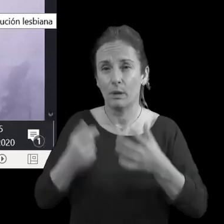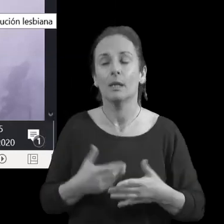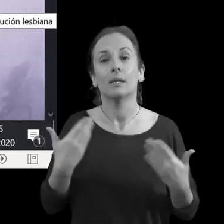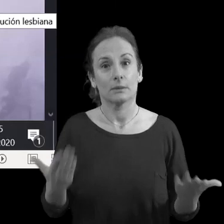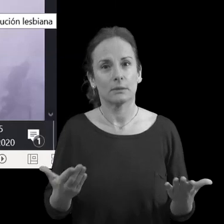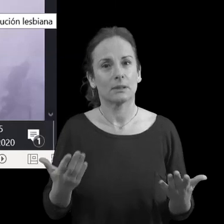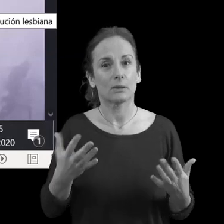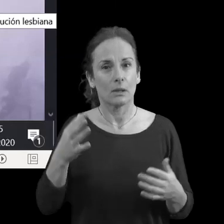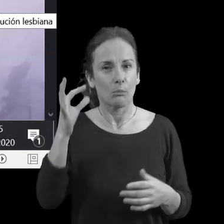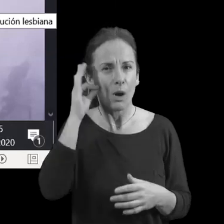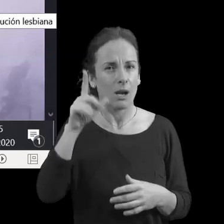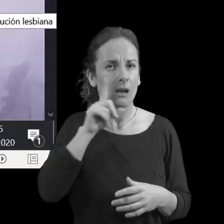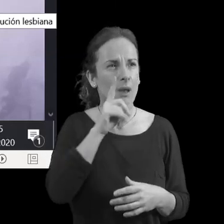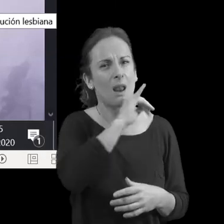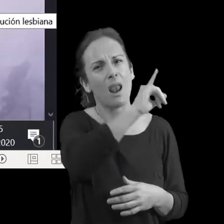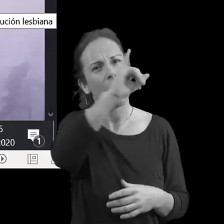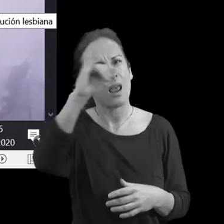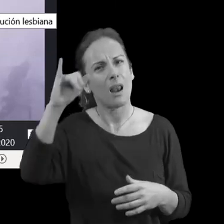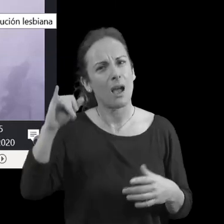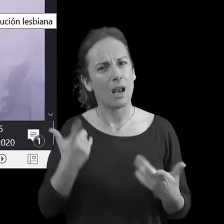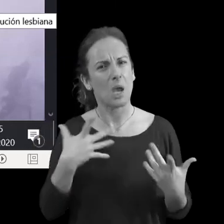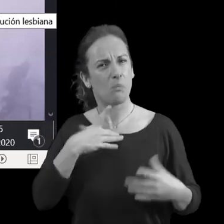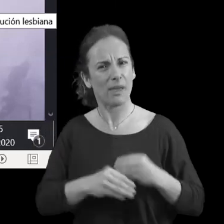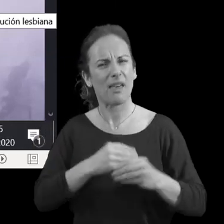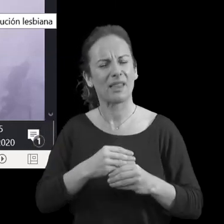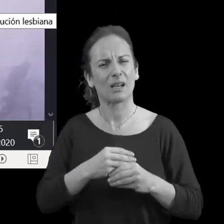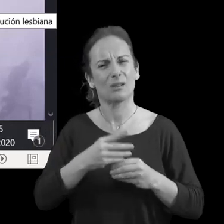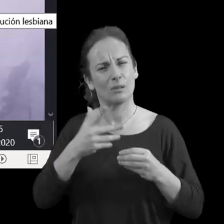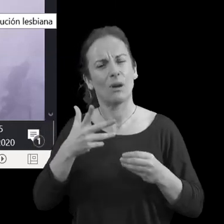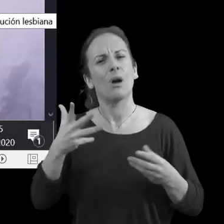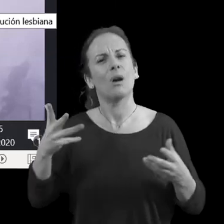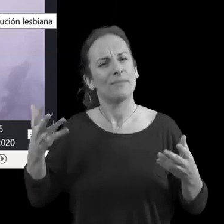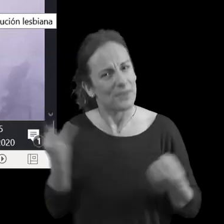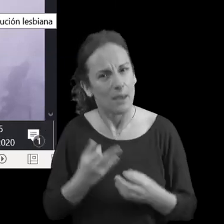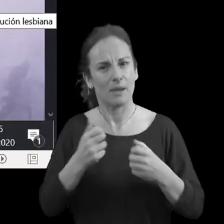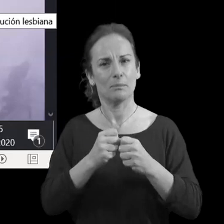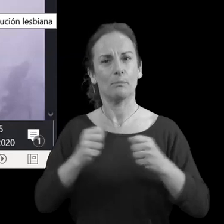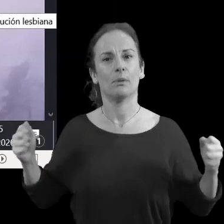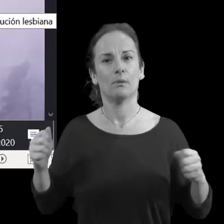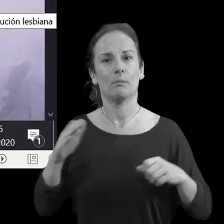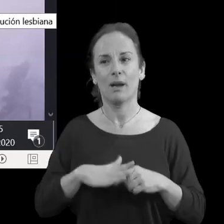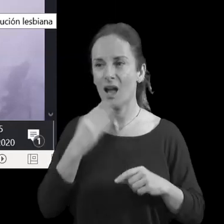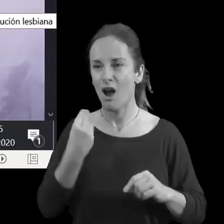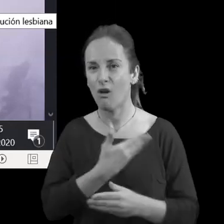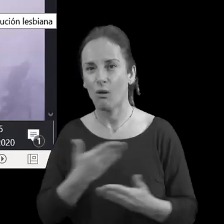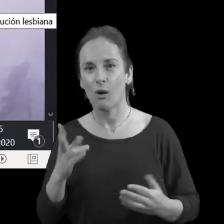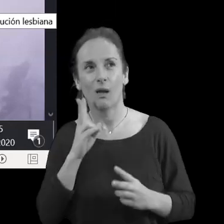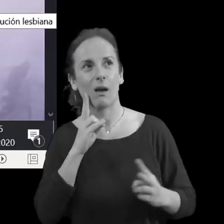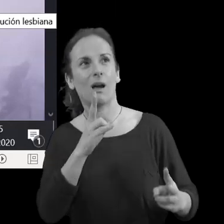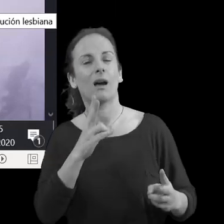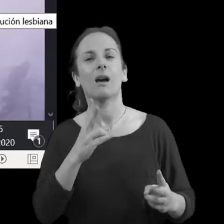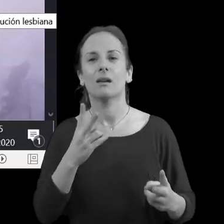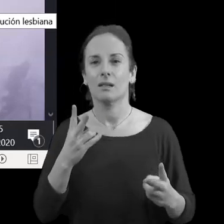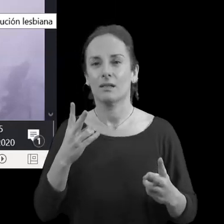de visibilidad, de plumas, de discursos, etcétera, ¿no? Como decía al comienzo, creo que